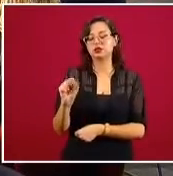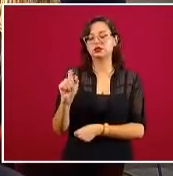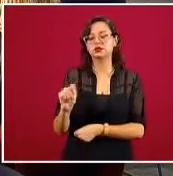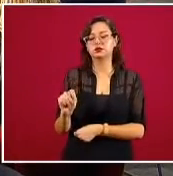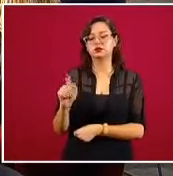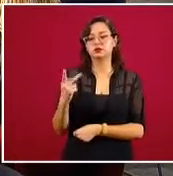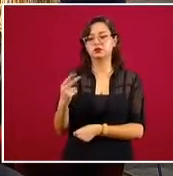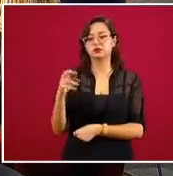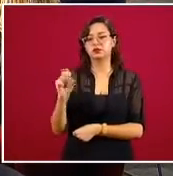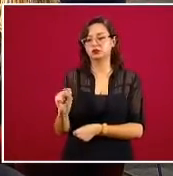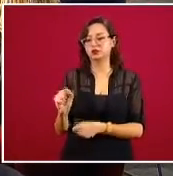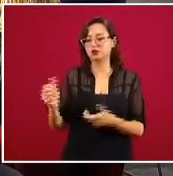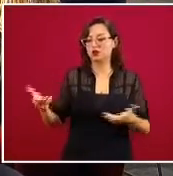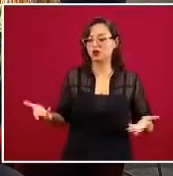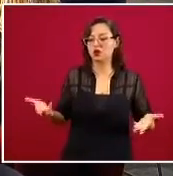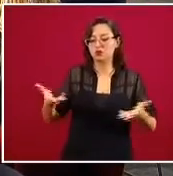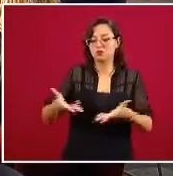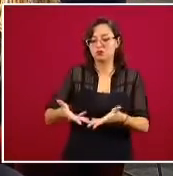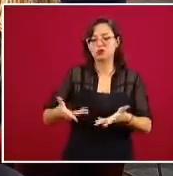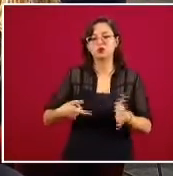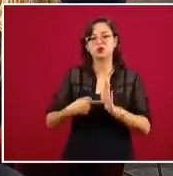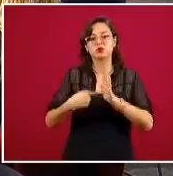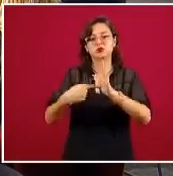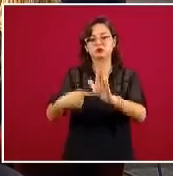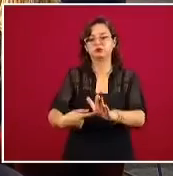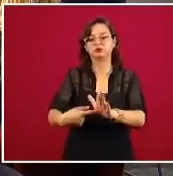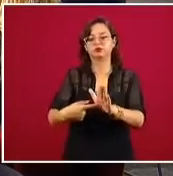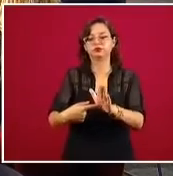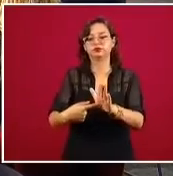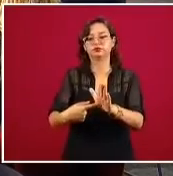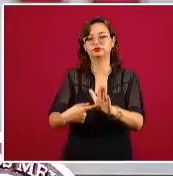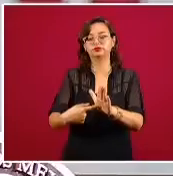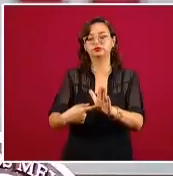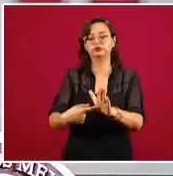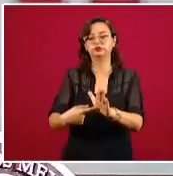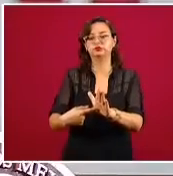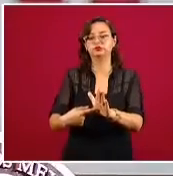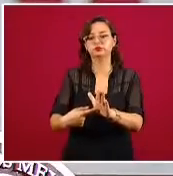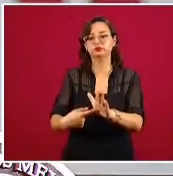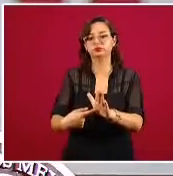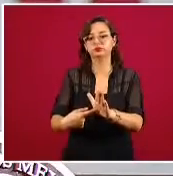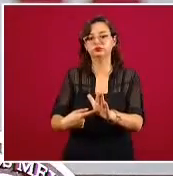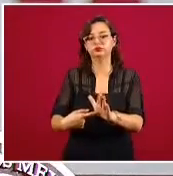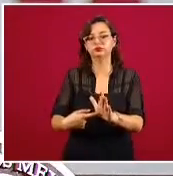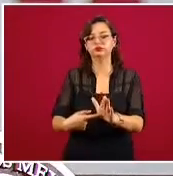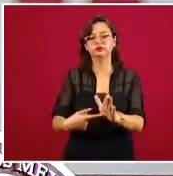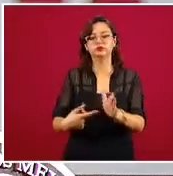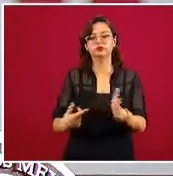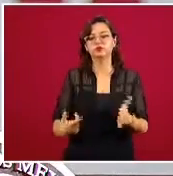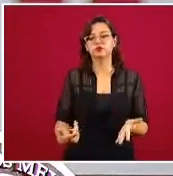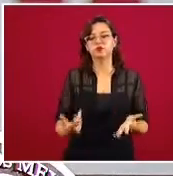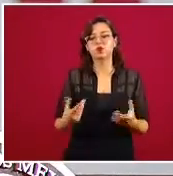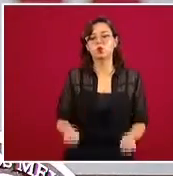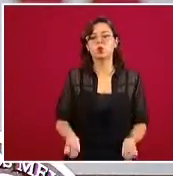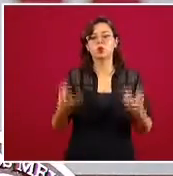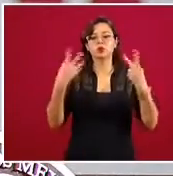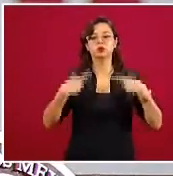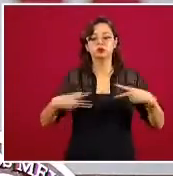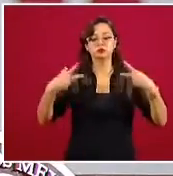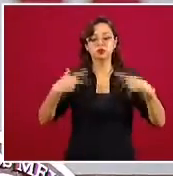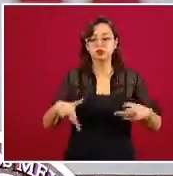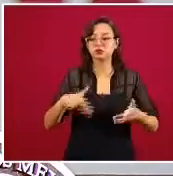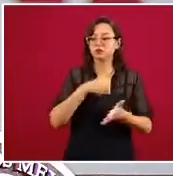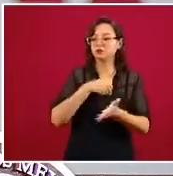una exposición sobre el comportamiento de los desempleos que se habían